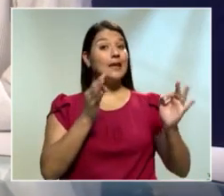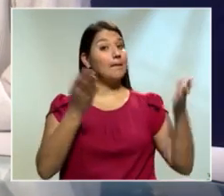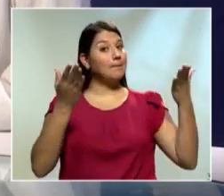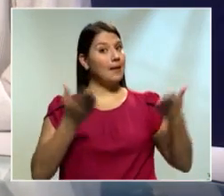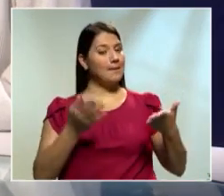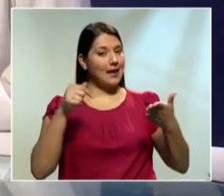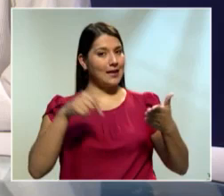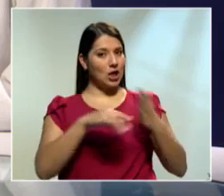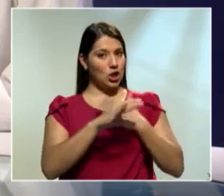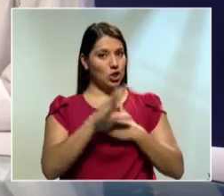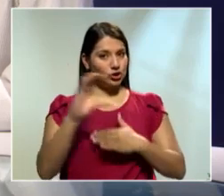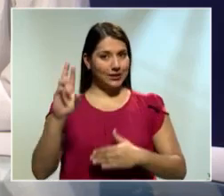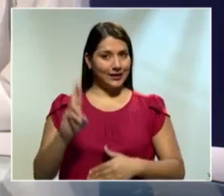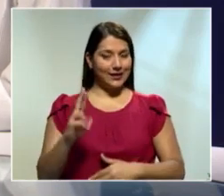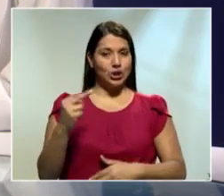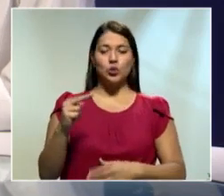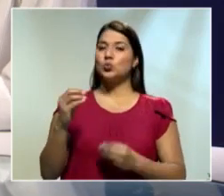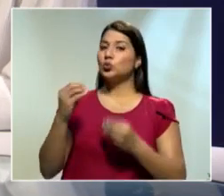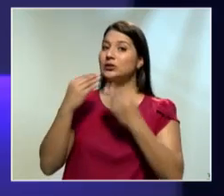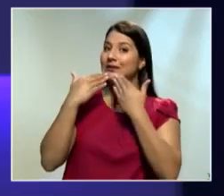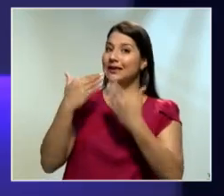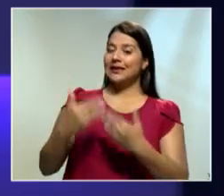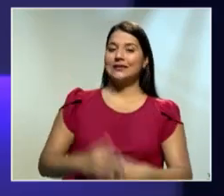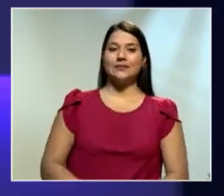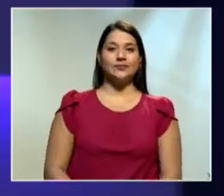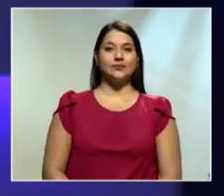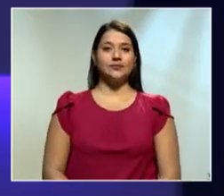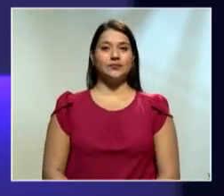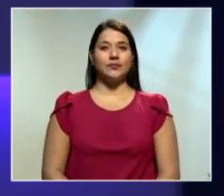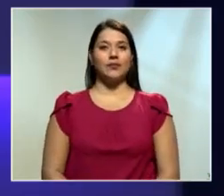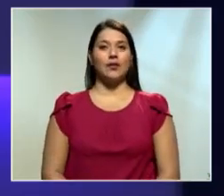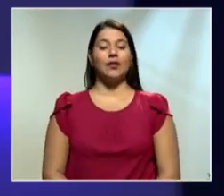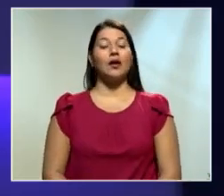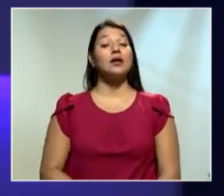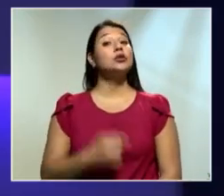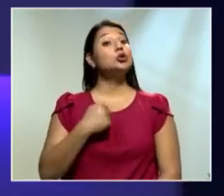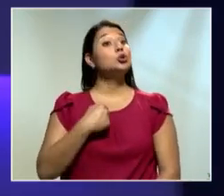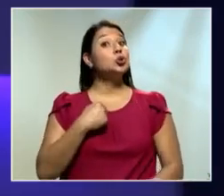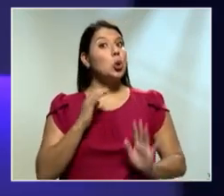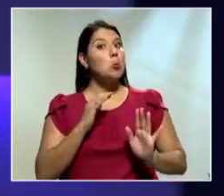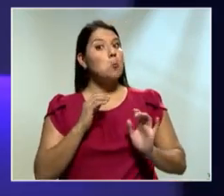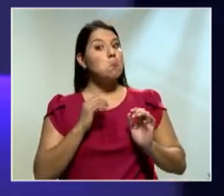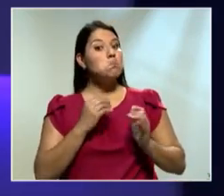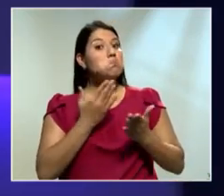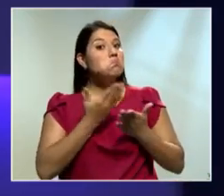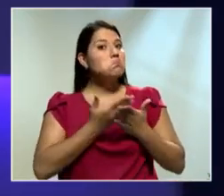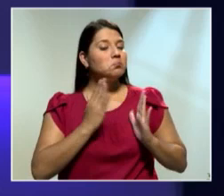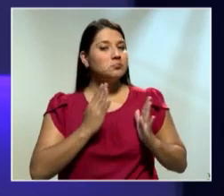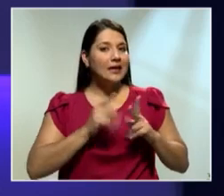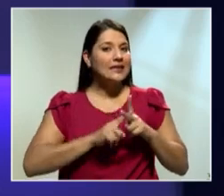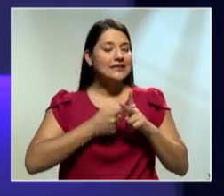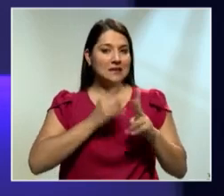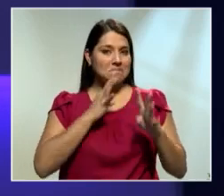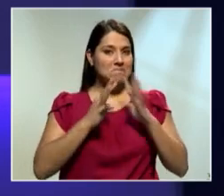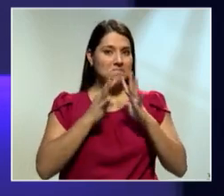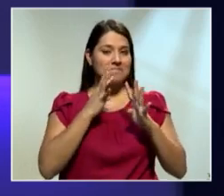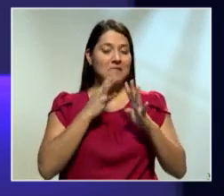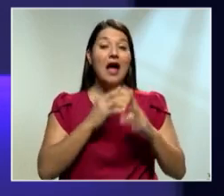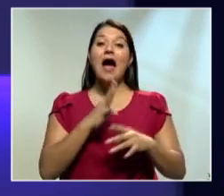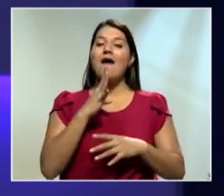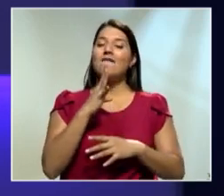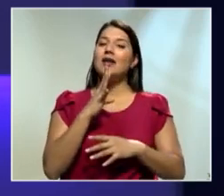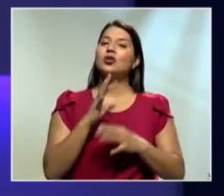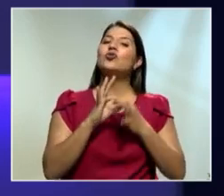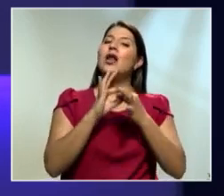set de Costa Rica Noticias. Muchas gracias. Te propongo que iniciemos la conversación hablando de un